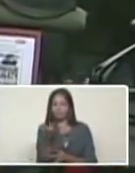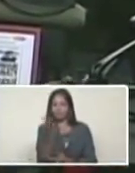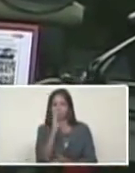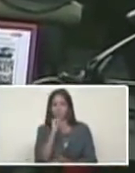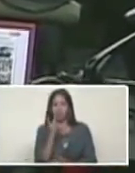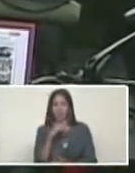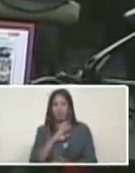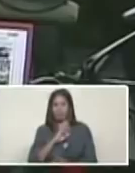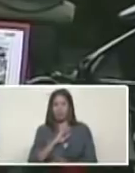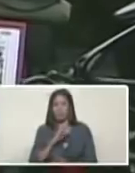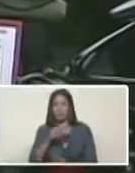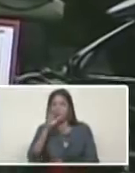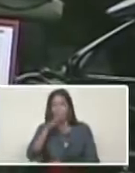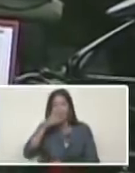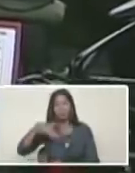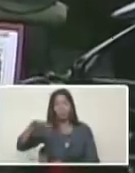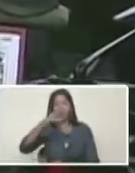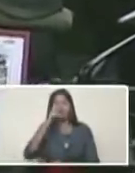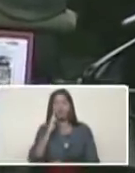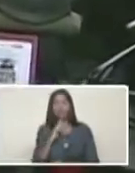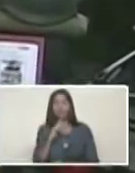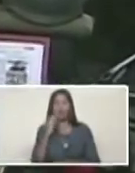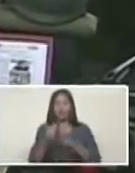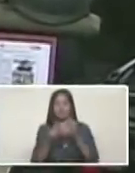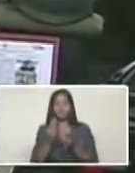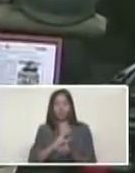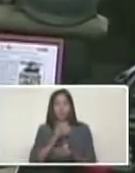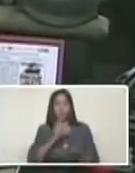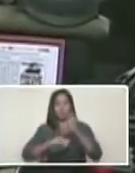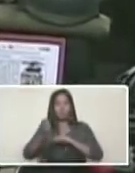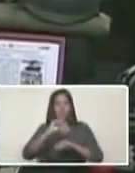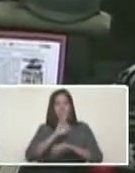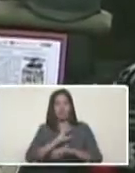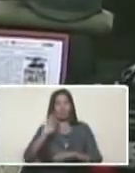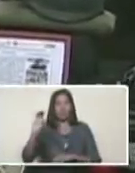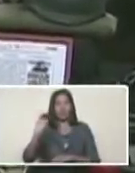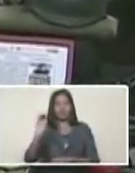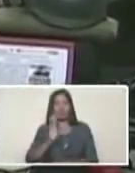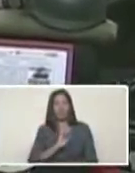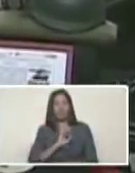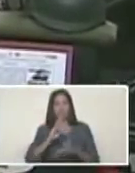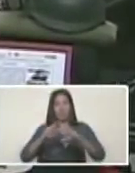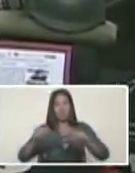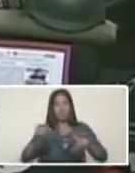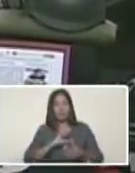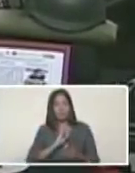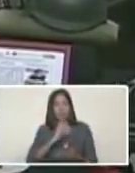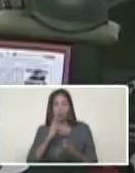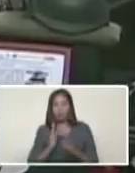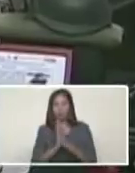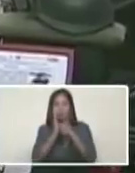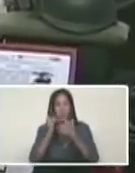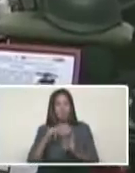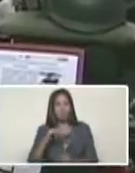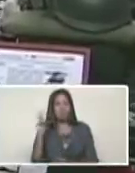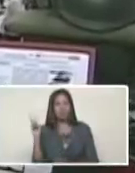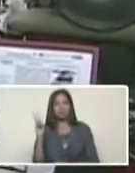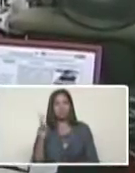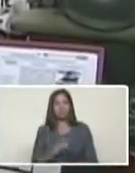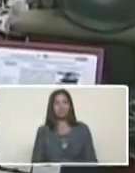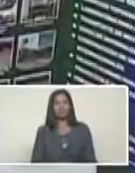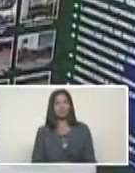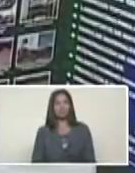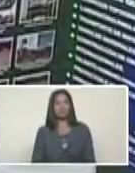Bolívar. Aquí está creando sus cosas para defender, ¿qué? Nuestra sagrada tierra, nuestra sagrada soberanía. Así es, mi guante jefe.